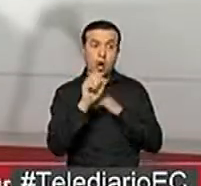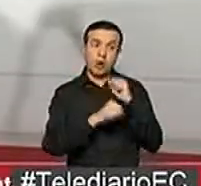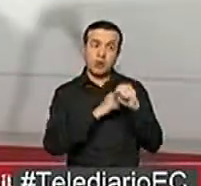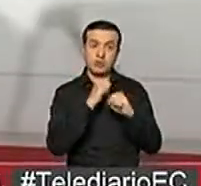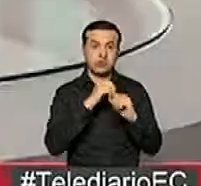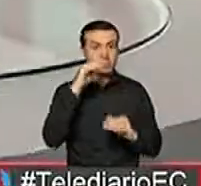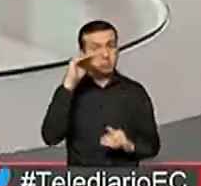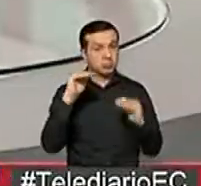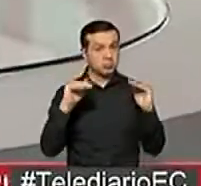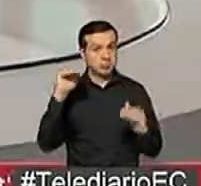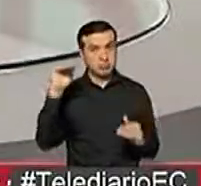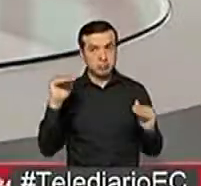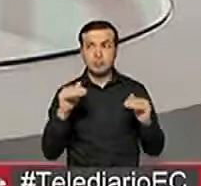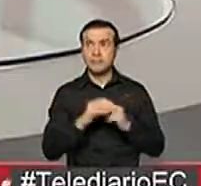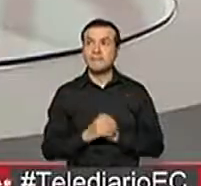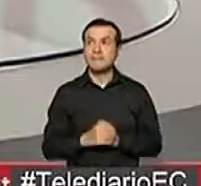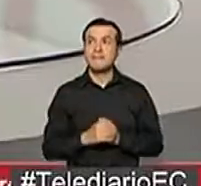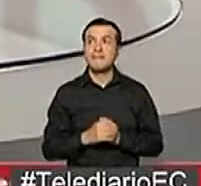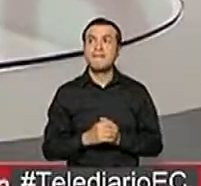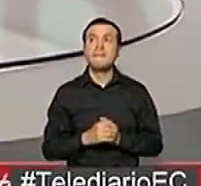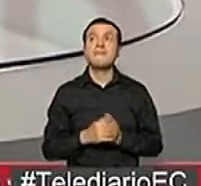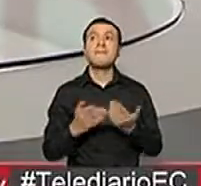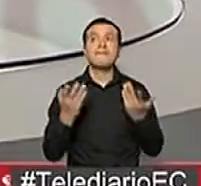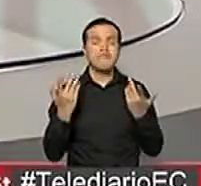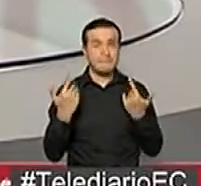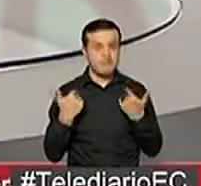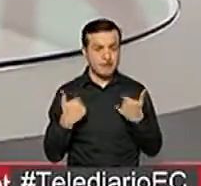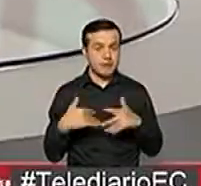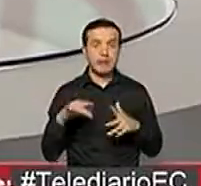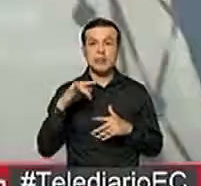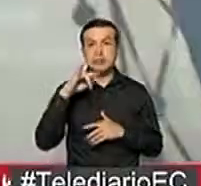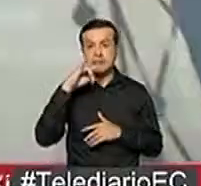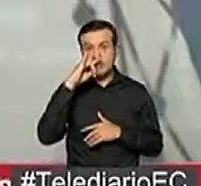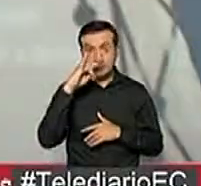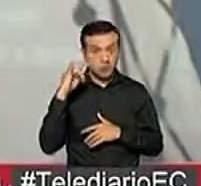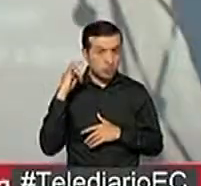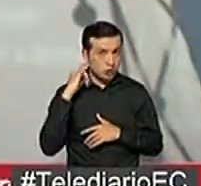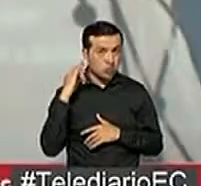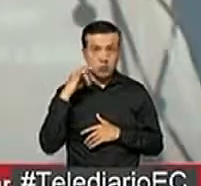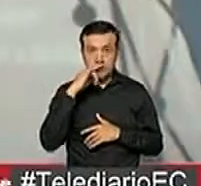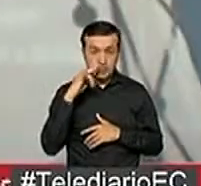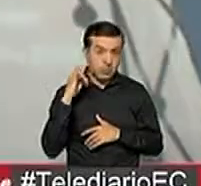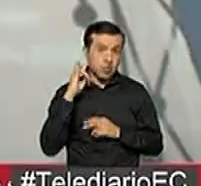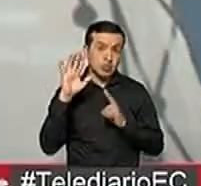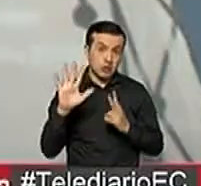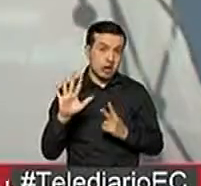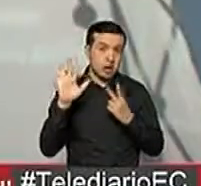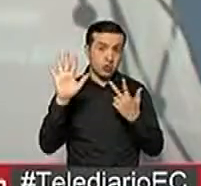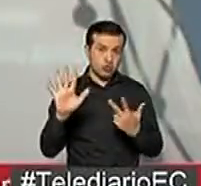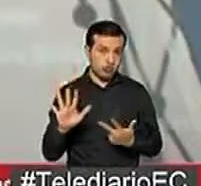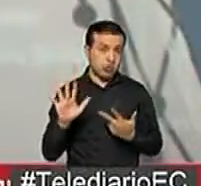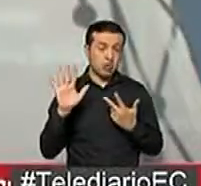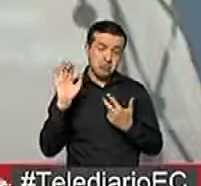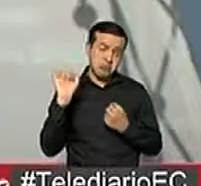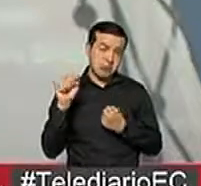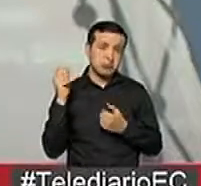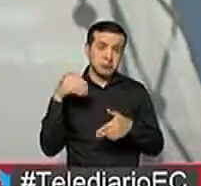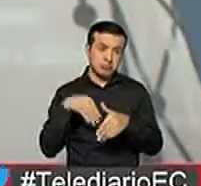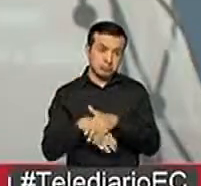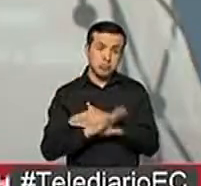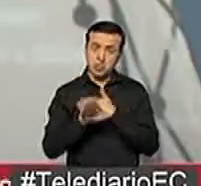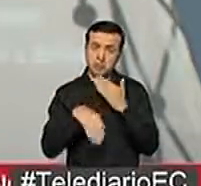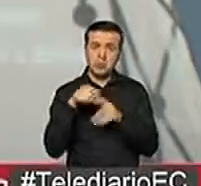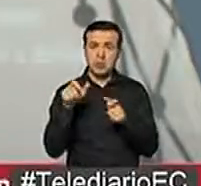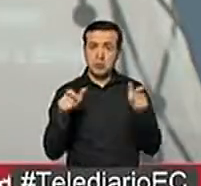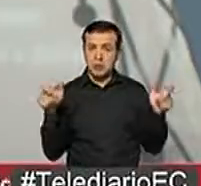edad? En realidad hemos tenido público desde niños pequeños, niños de 7, 8 años, y todo